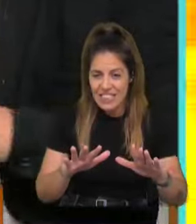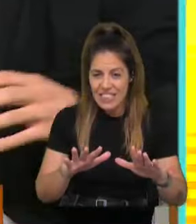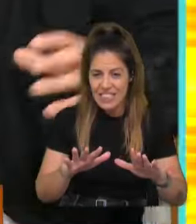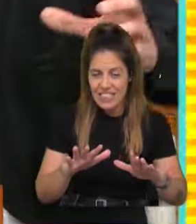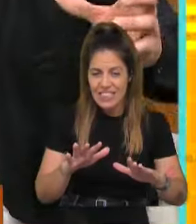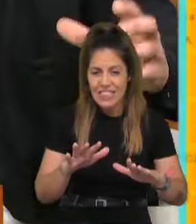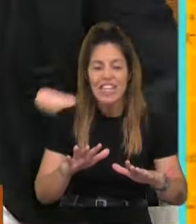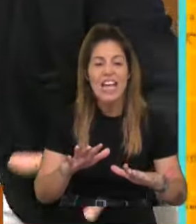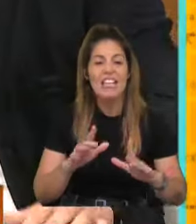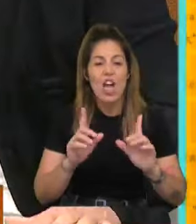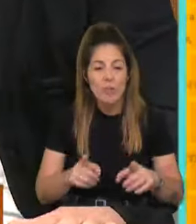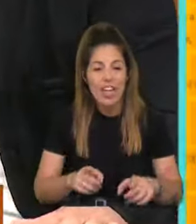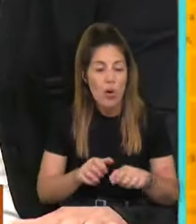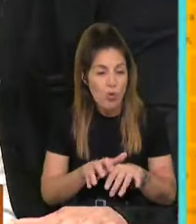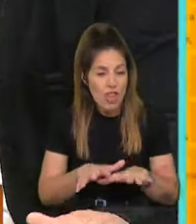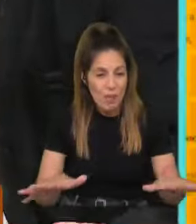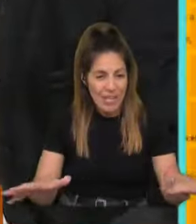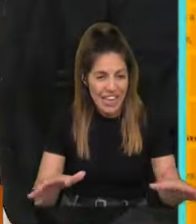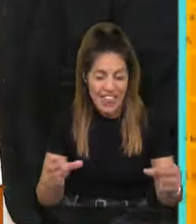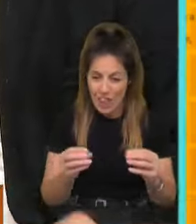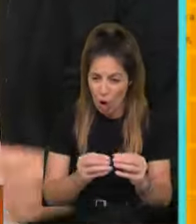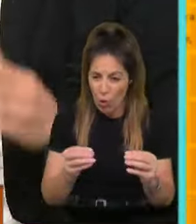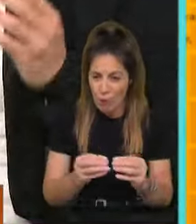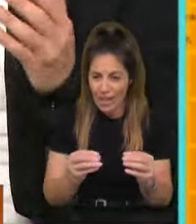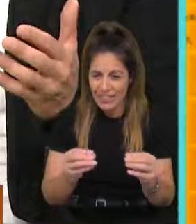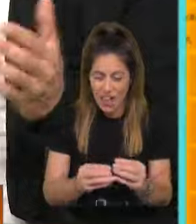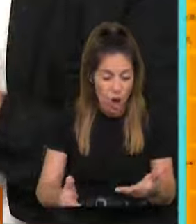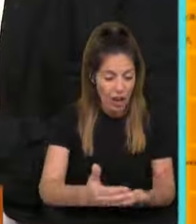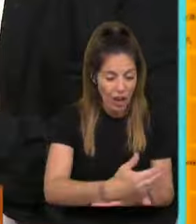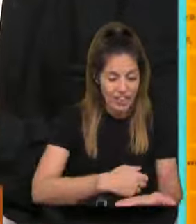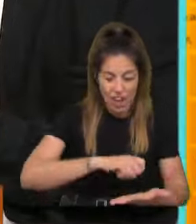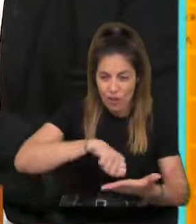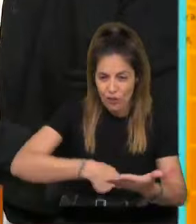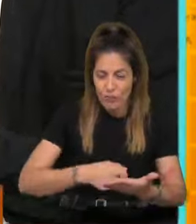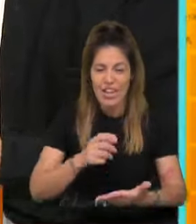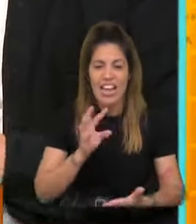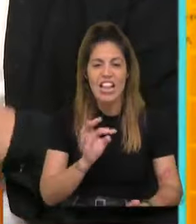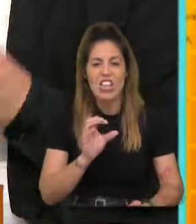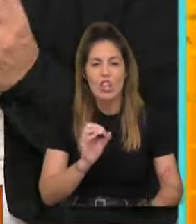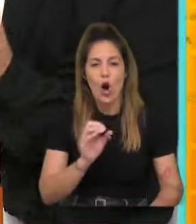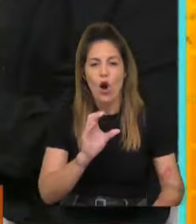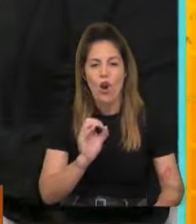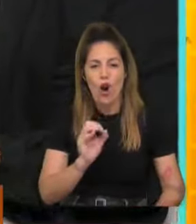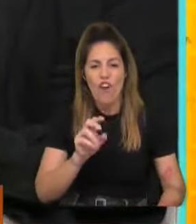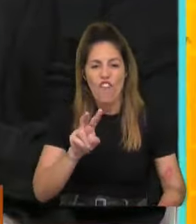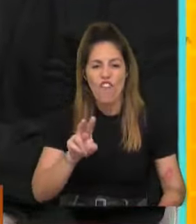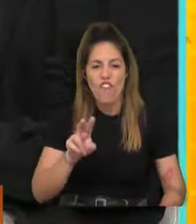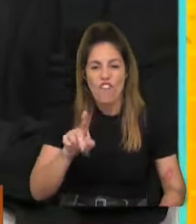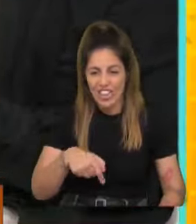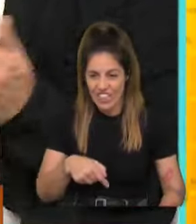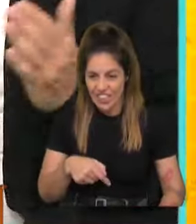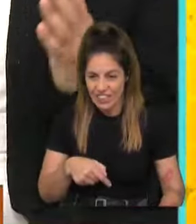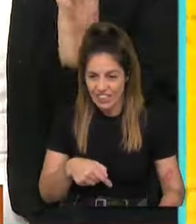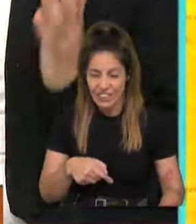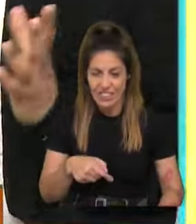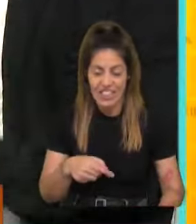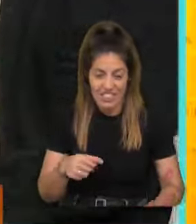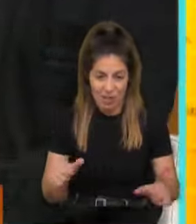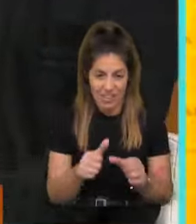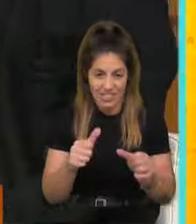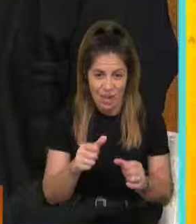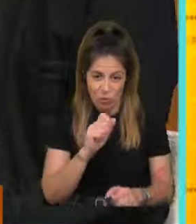a haber un gran despliegue de compañeras y compañeros recolectando firmas en el tocó venir con respecto a npu onpu no está